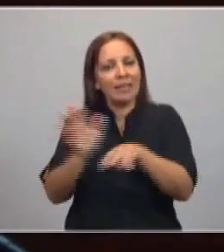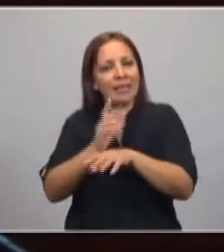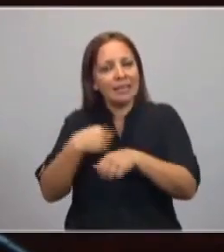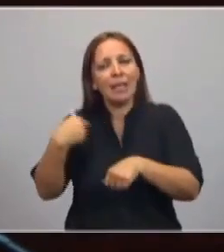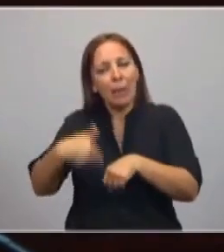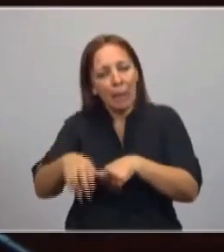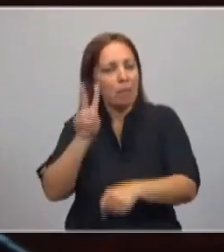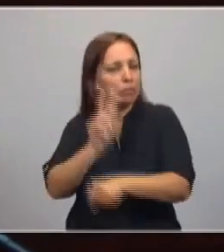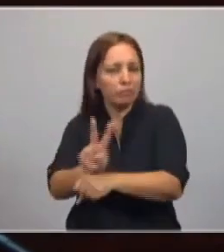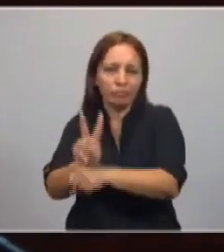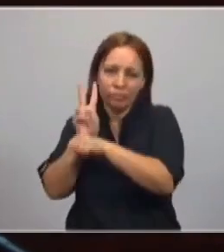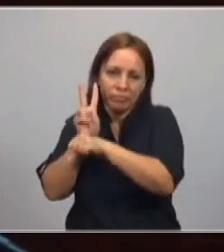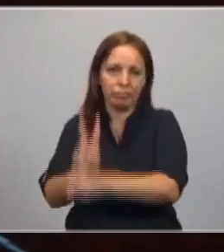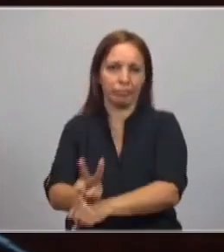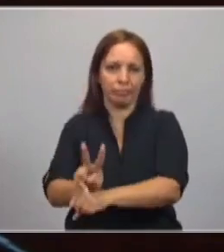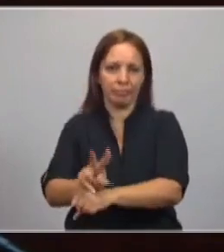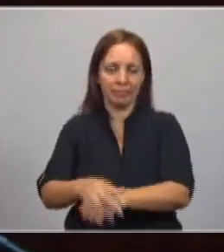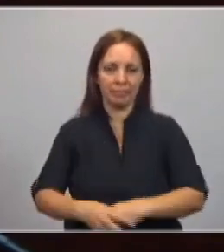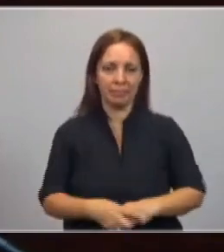cuidar.